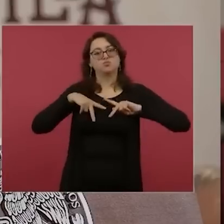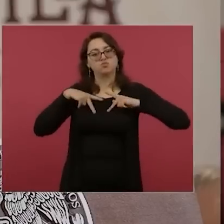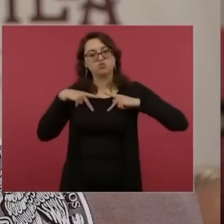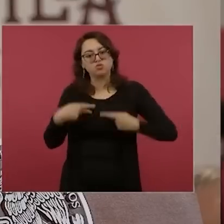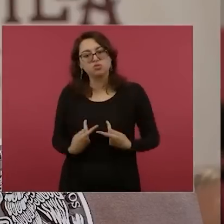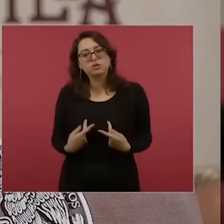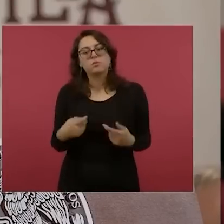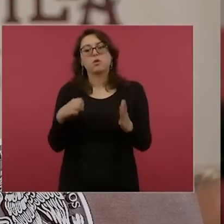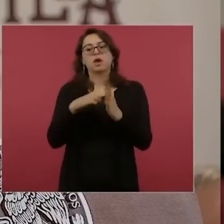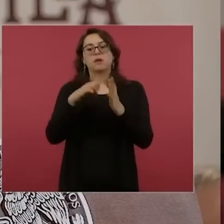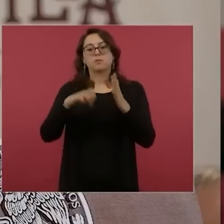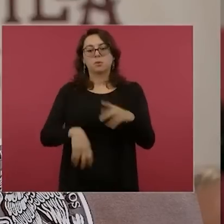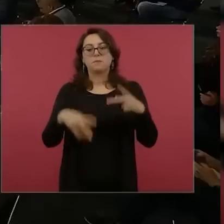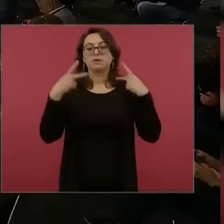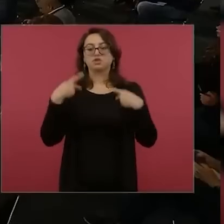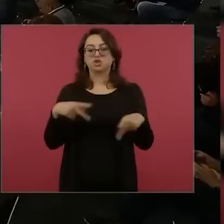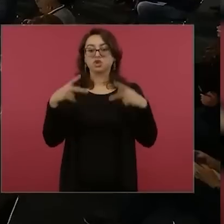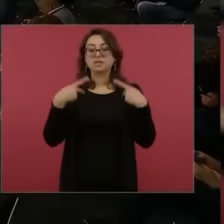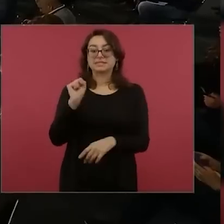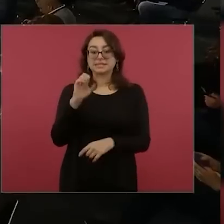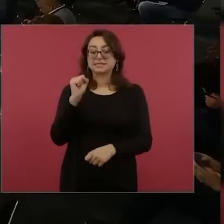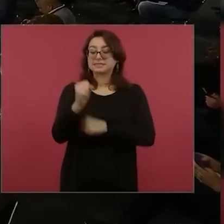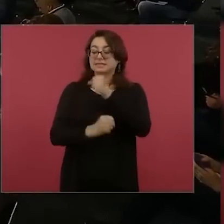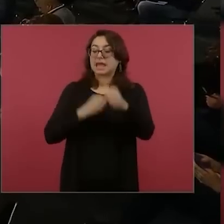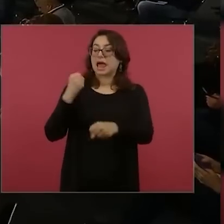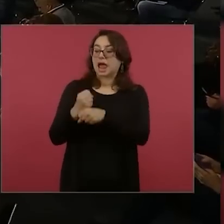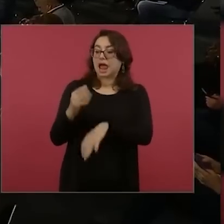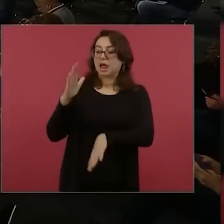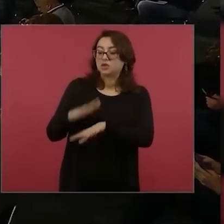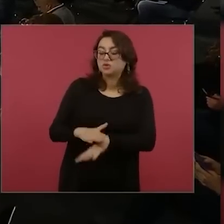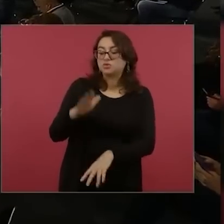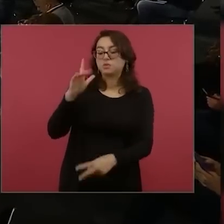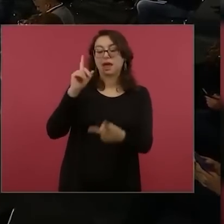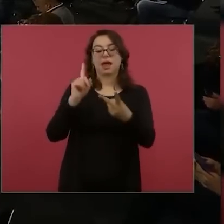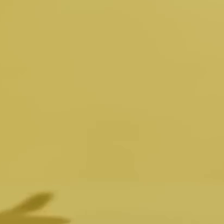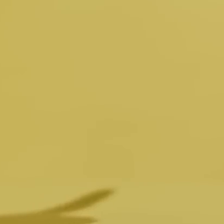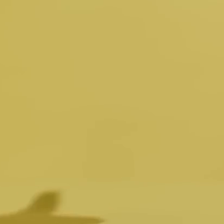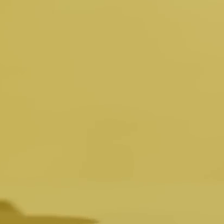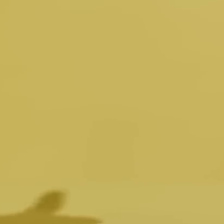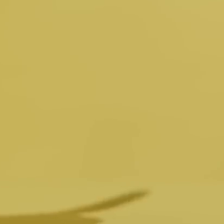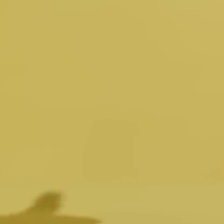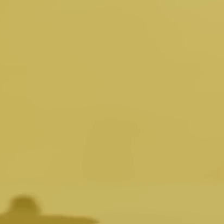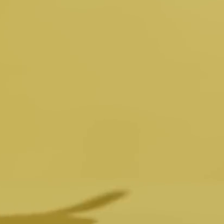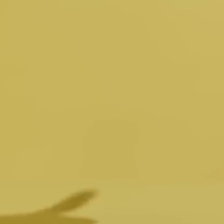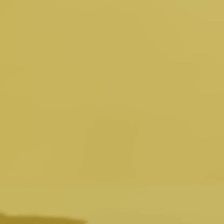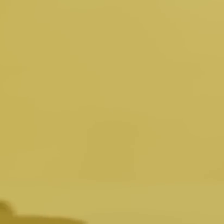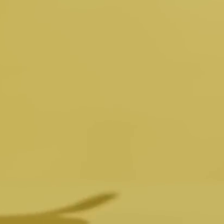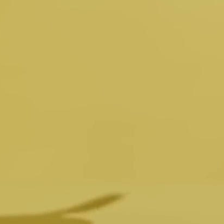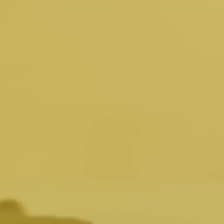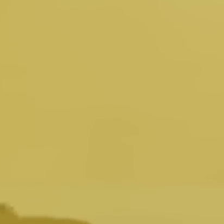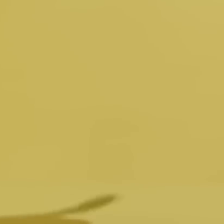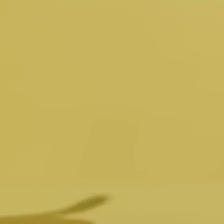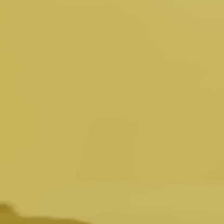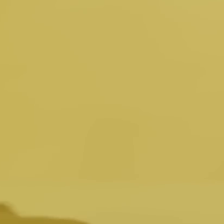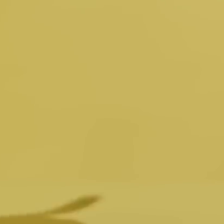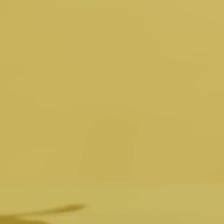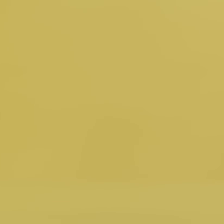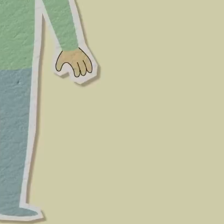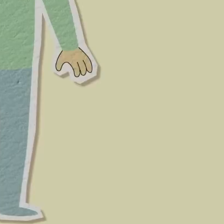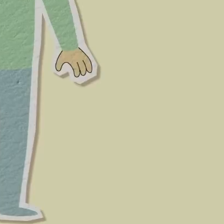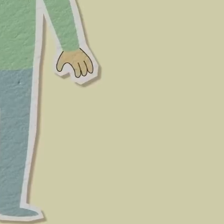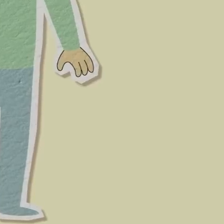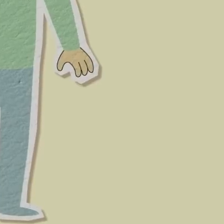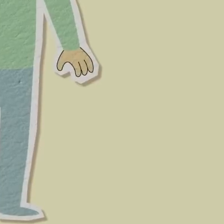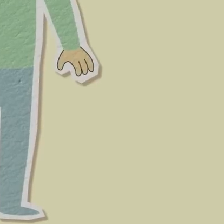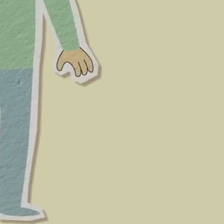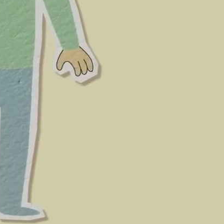años, las personas que tienen enfermedades crónicas y las mujeres embarazadas. Aunado a esto, expresó que no es necesario